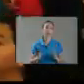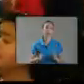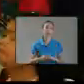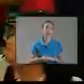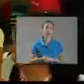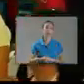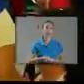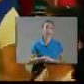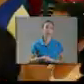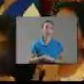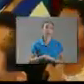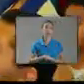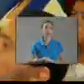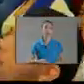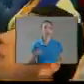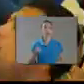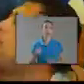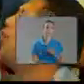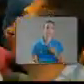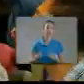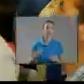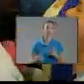purificador. Fuego.